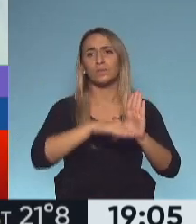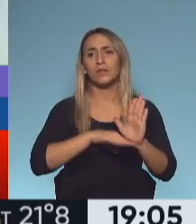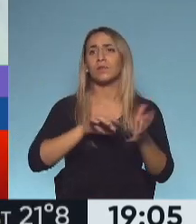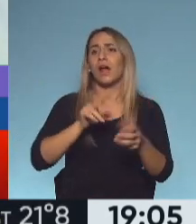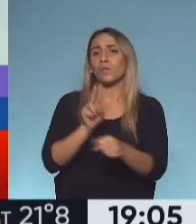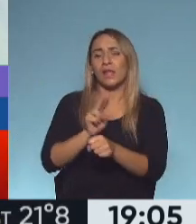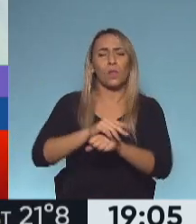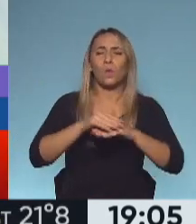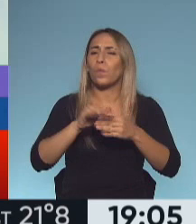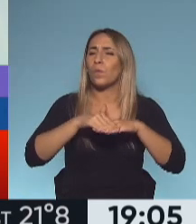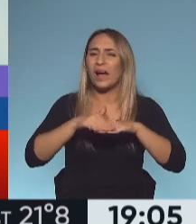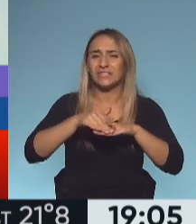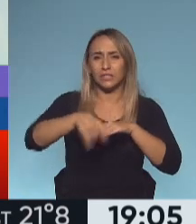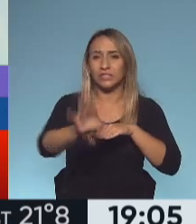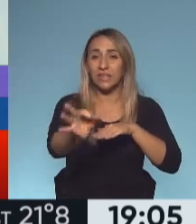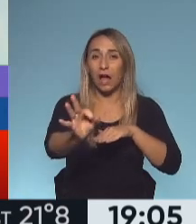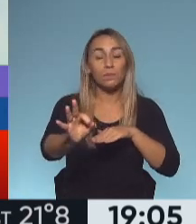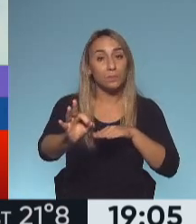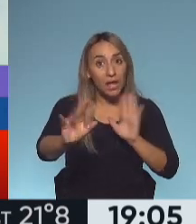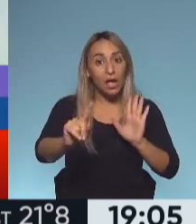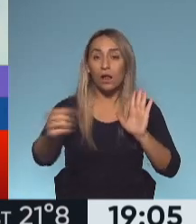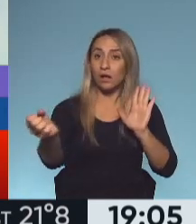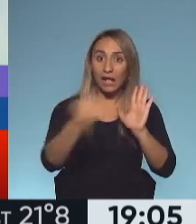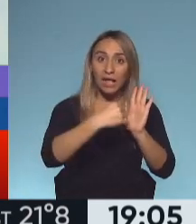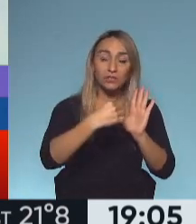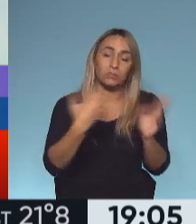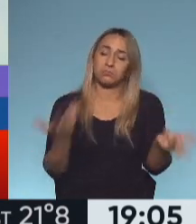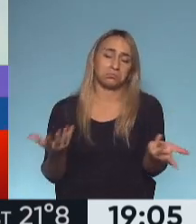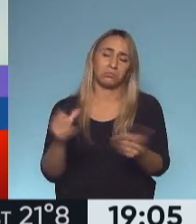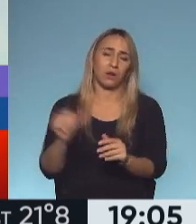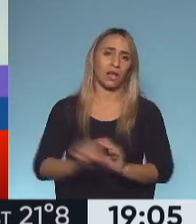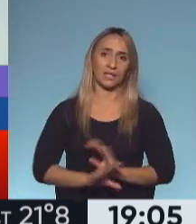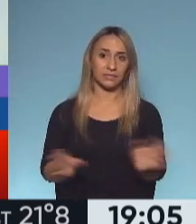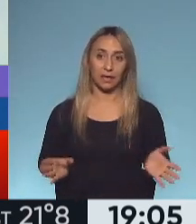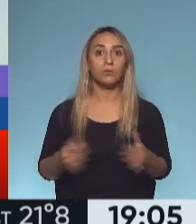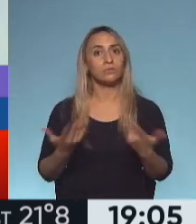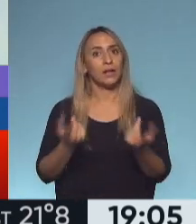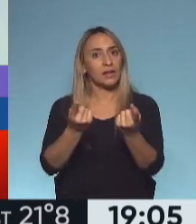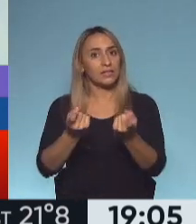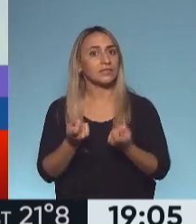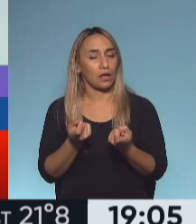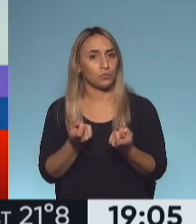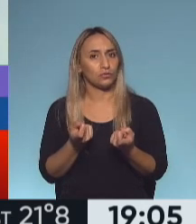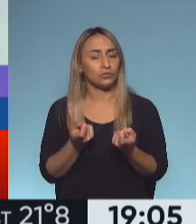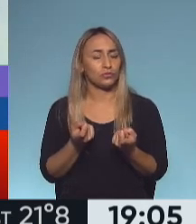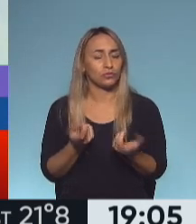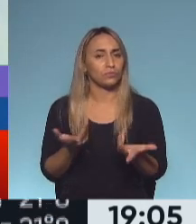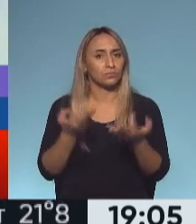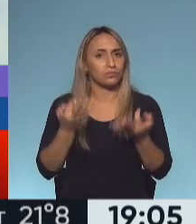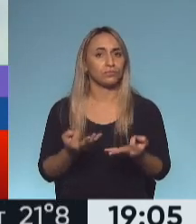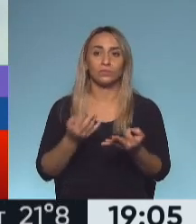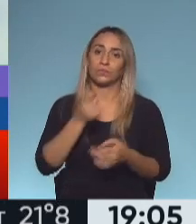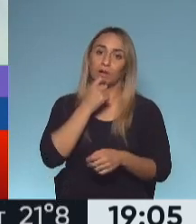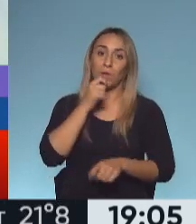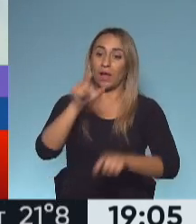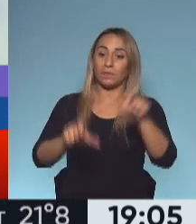todos conocemos, no van a alcanzar de por sí. Entonces necesitamos que los usuarios de servicios, por ejemplo,